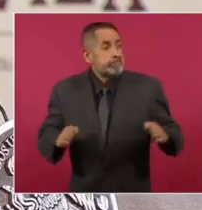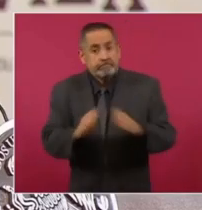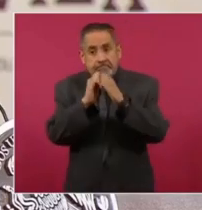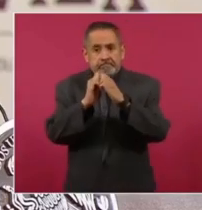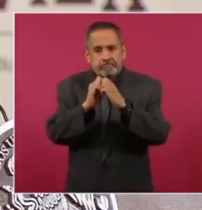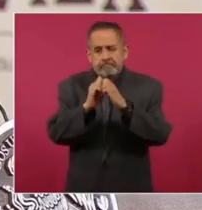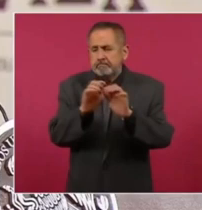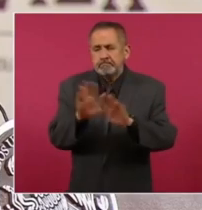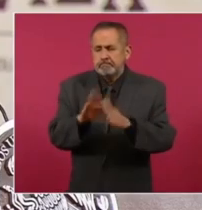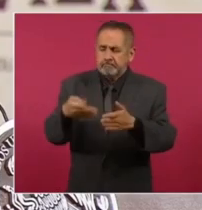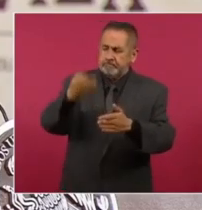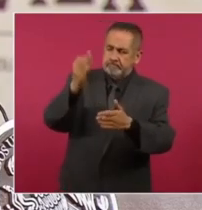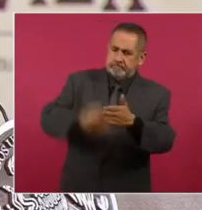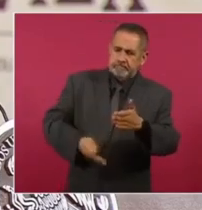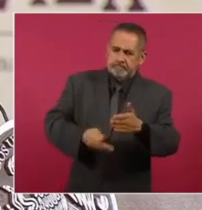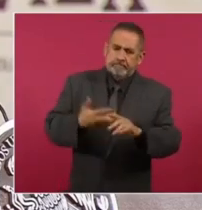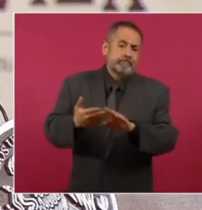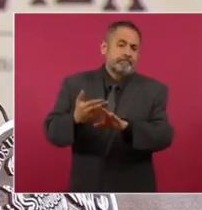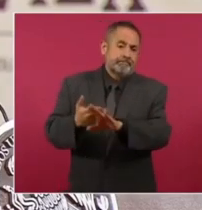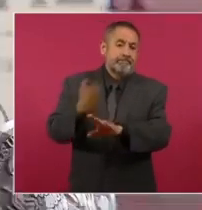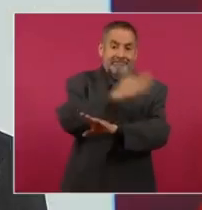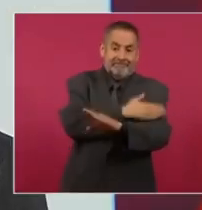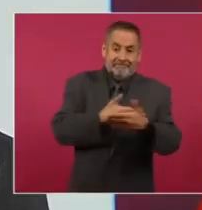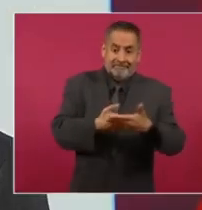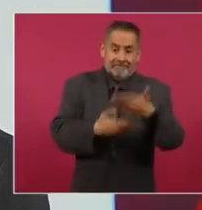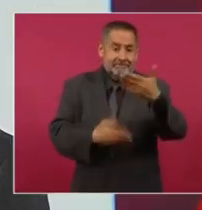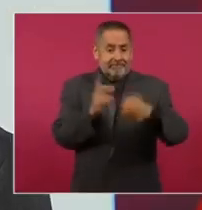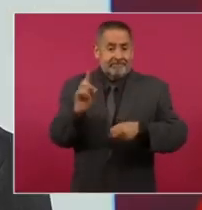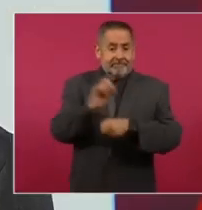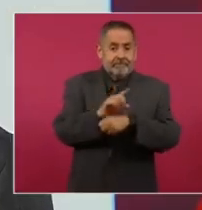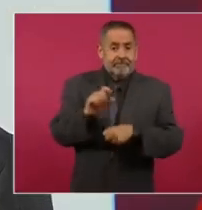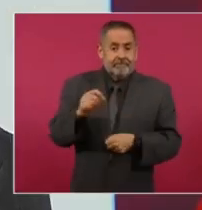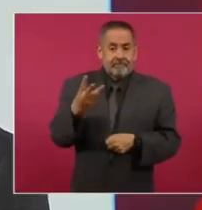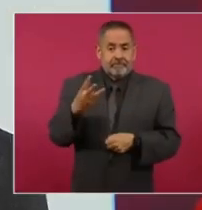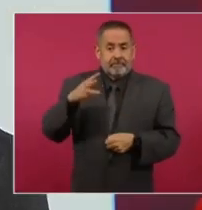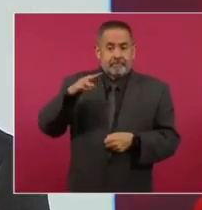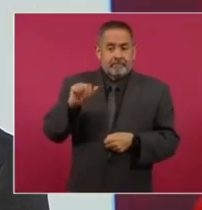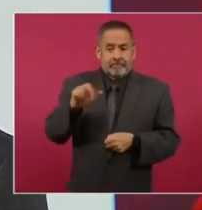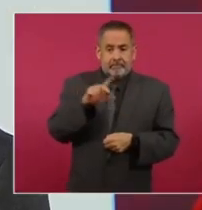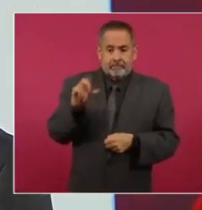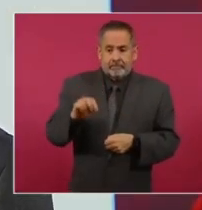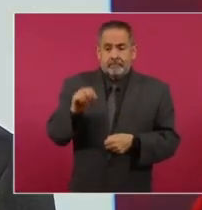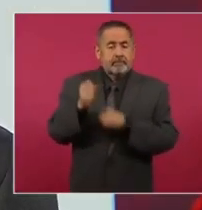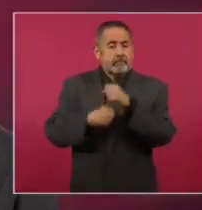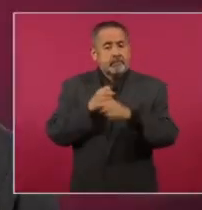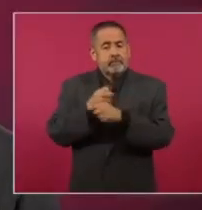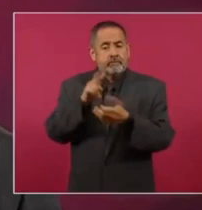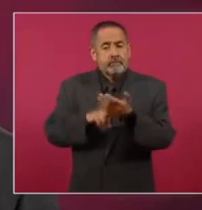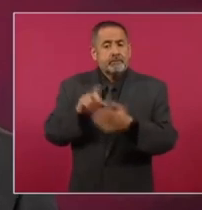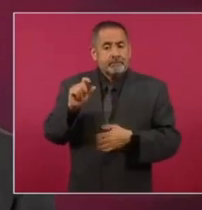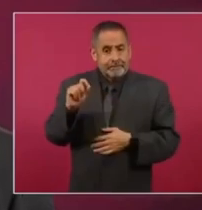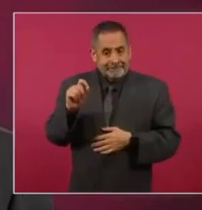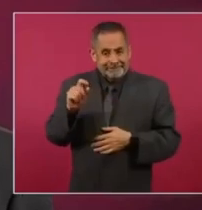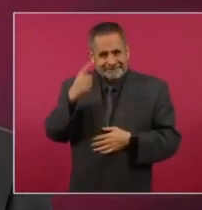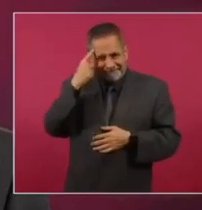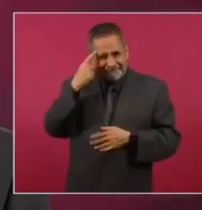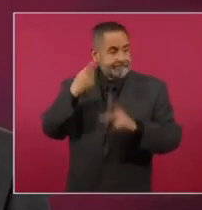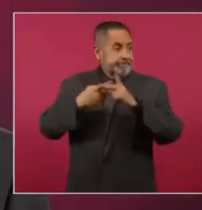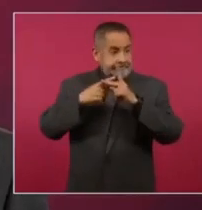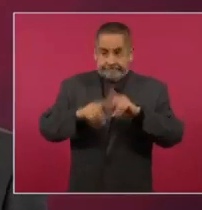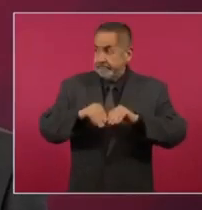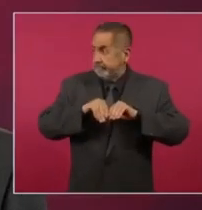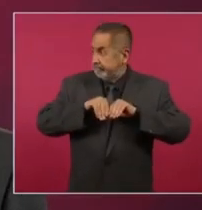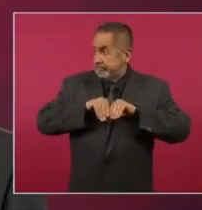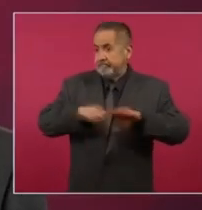del decreto original del 23 de marzo de 2020, en el que se estableció